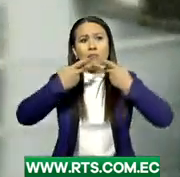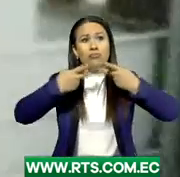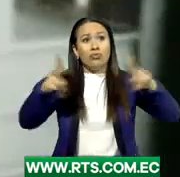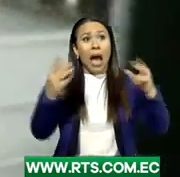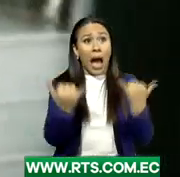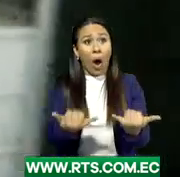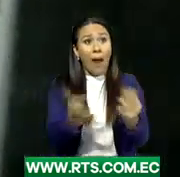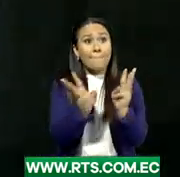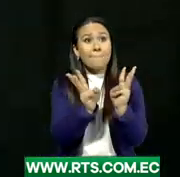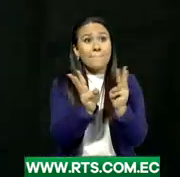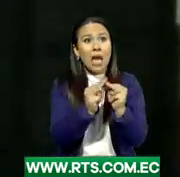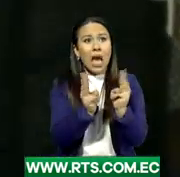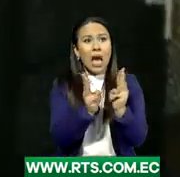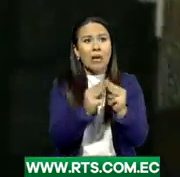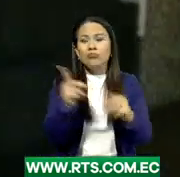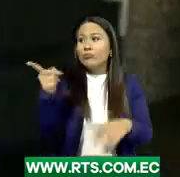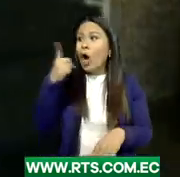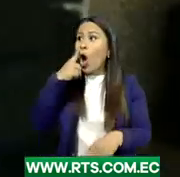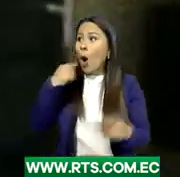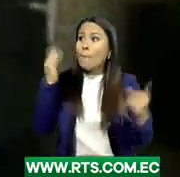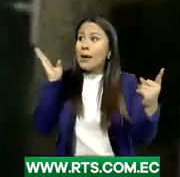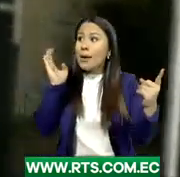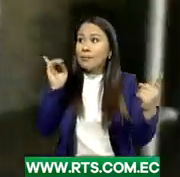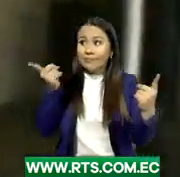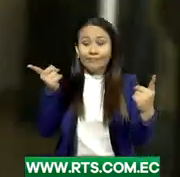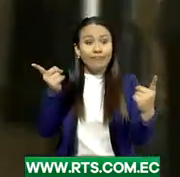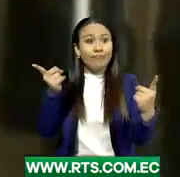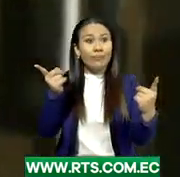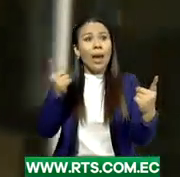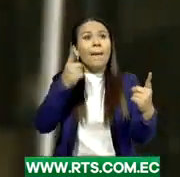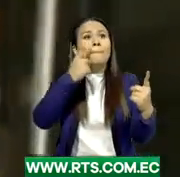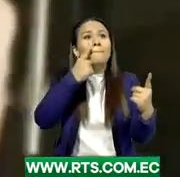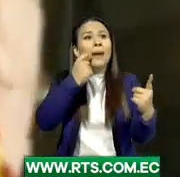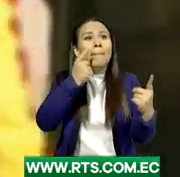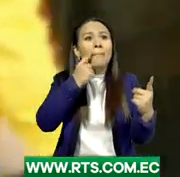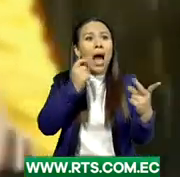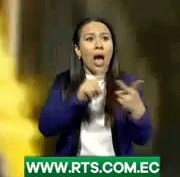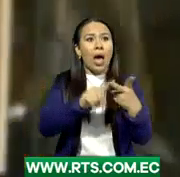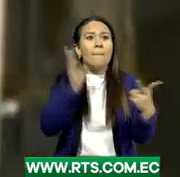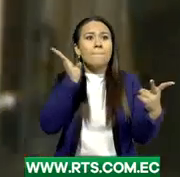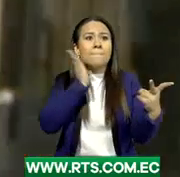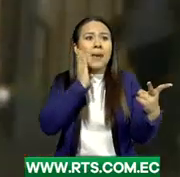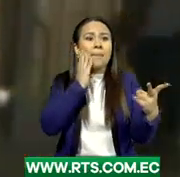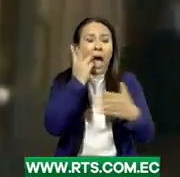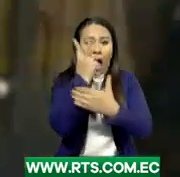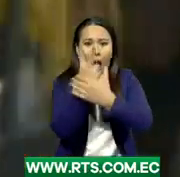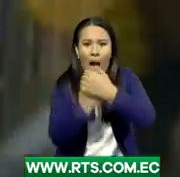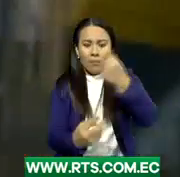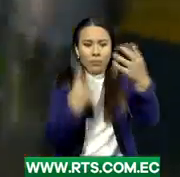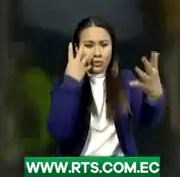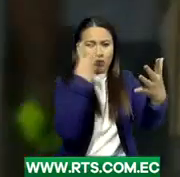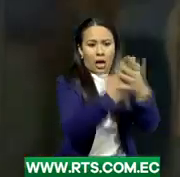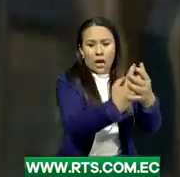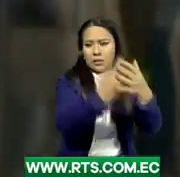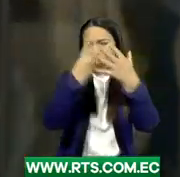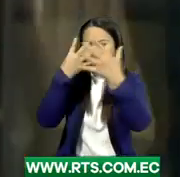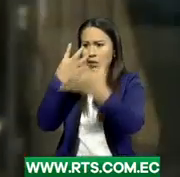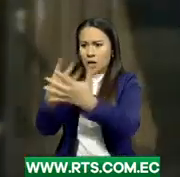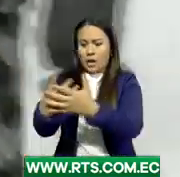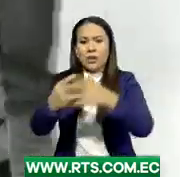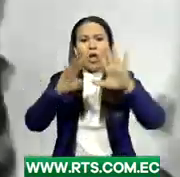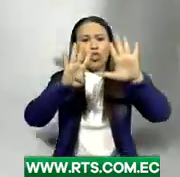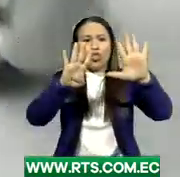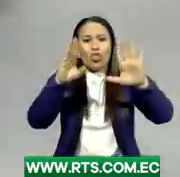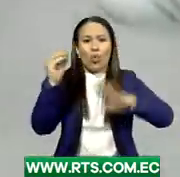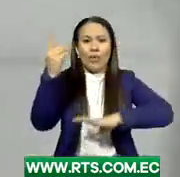una detención de los padres del niño de un año con muchos meses y la investigación que realiza la fiscalía que durará 90 días el caso ahora se